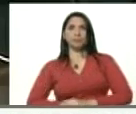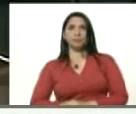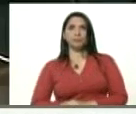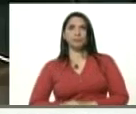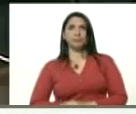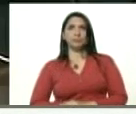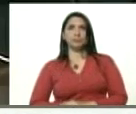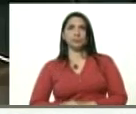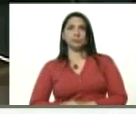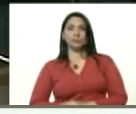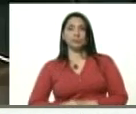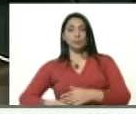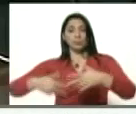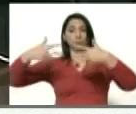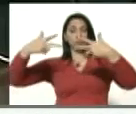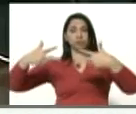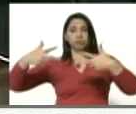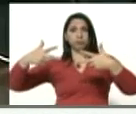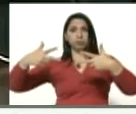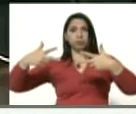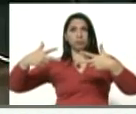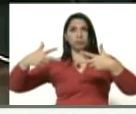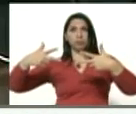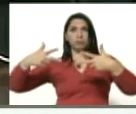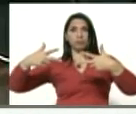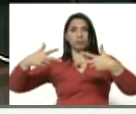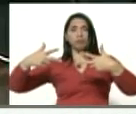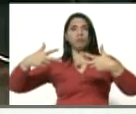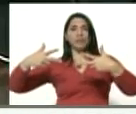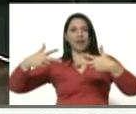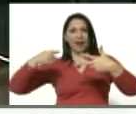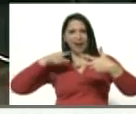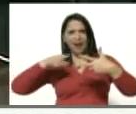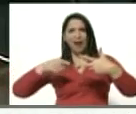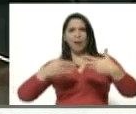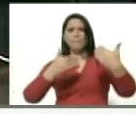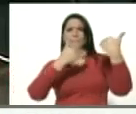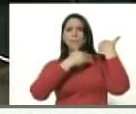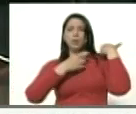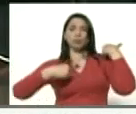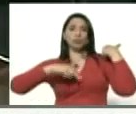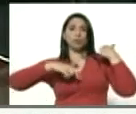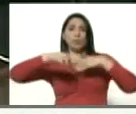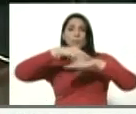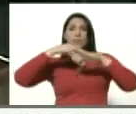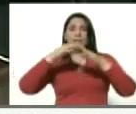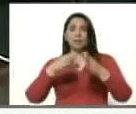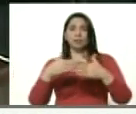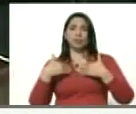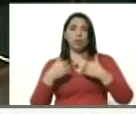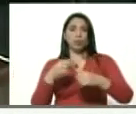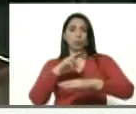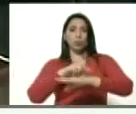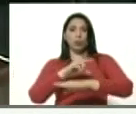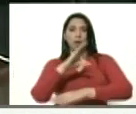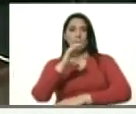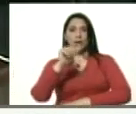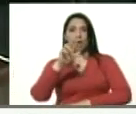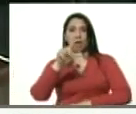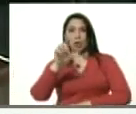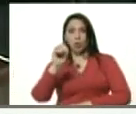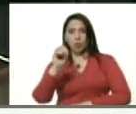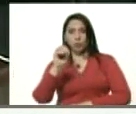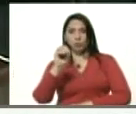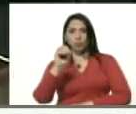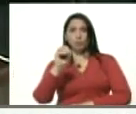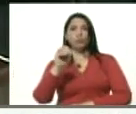Va a ser por videoconferencia y nos va a representar nuestro ministro de Salud, el doctor Carlos Alvarado, con